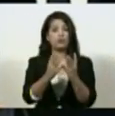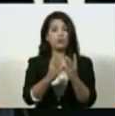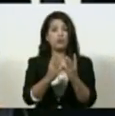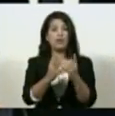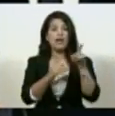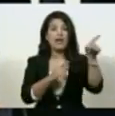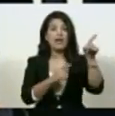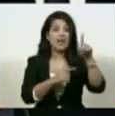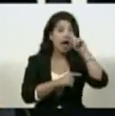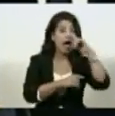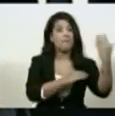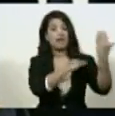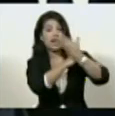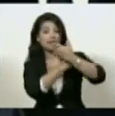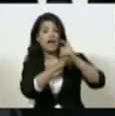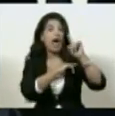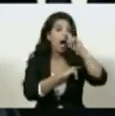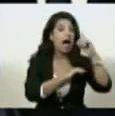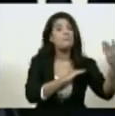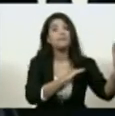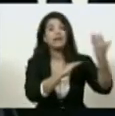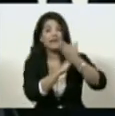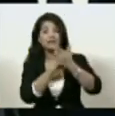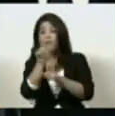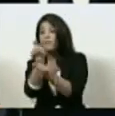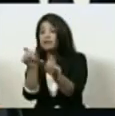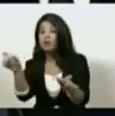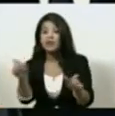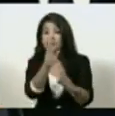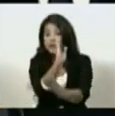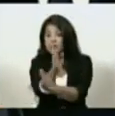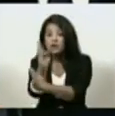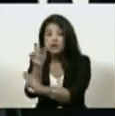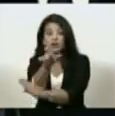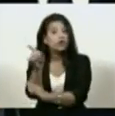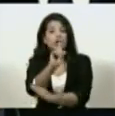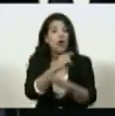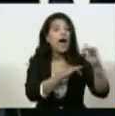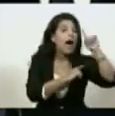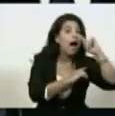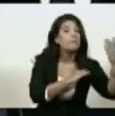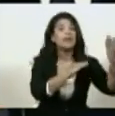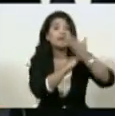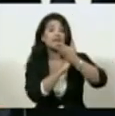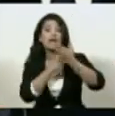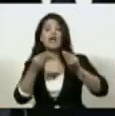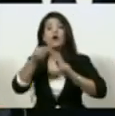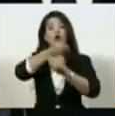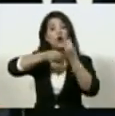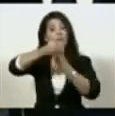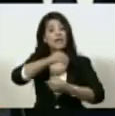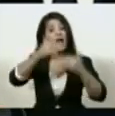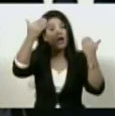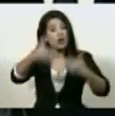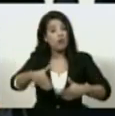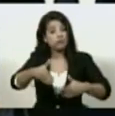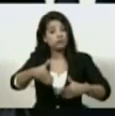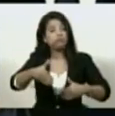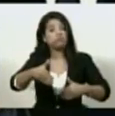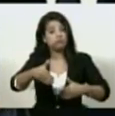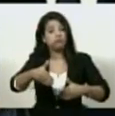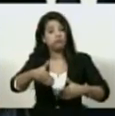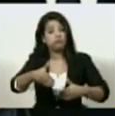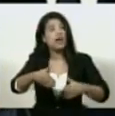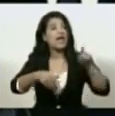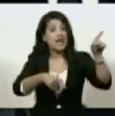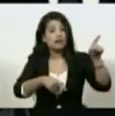a individuos, está amenazando al pueblo entero con sanciones económicas generales, como y unilaterales, que son